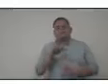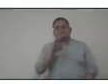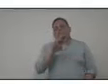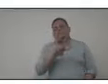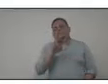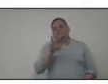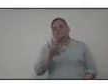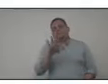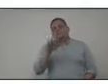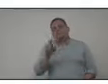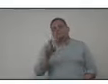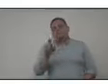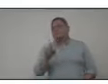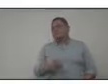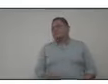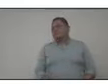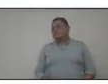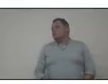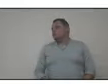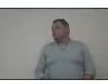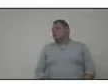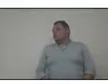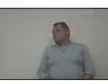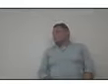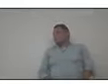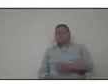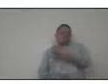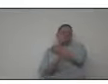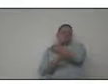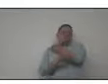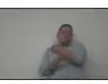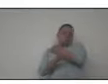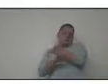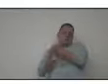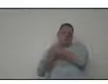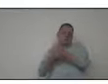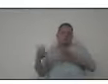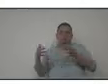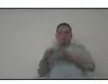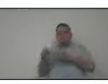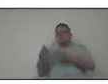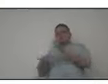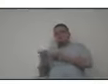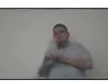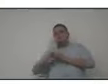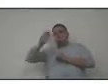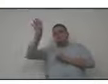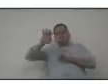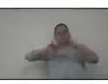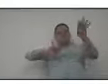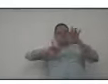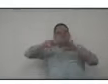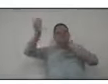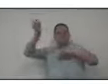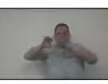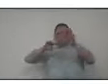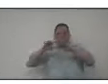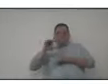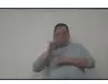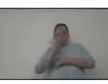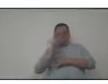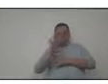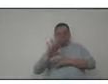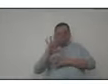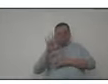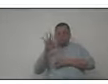usuarios, que es el departamento, y Boyacá, son los dos departamentos más grandes donde tenemos usuarios, con 253 usuarios